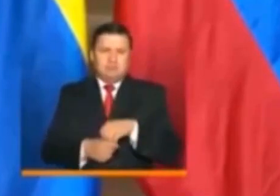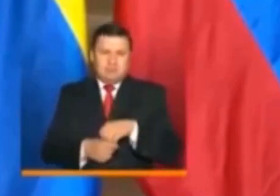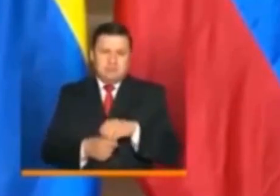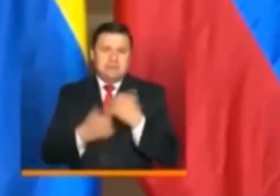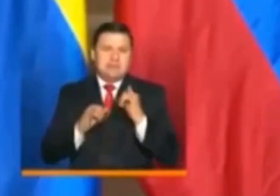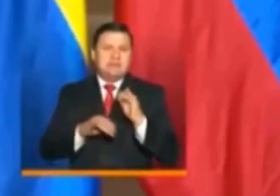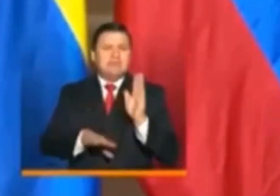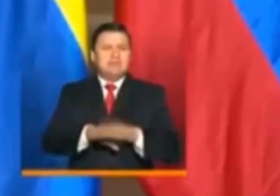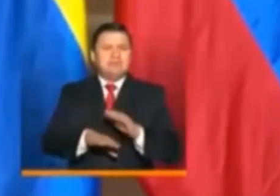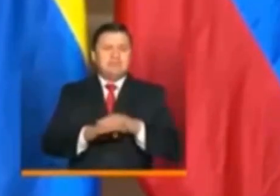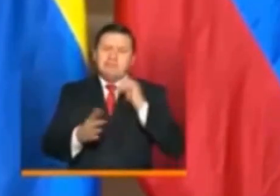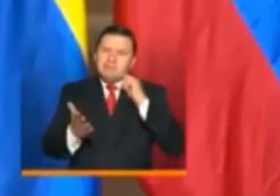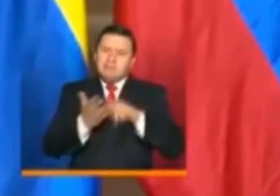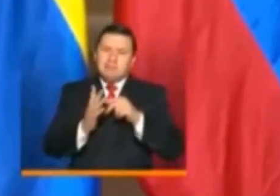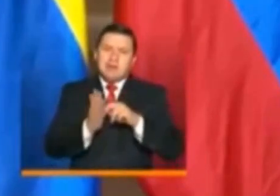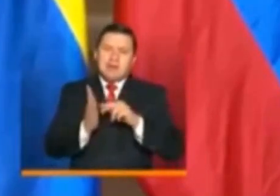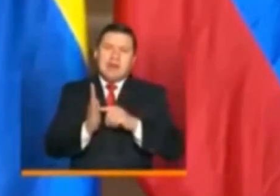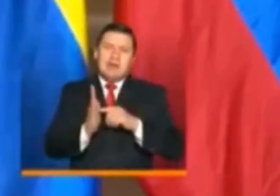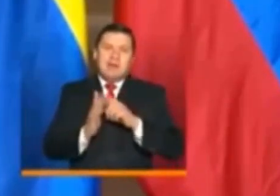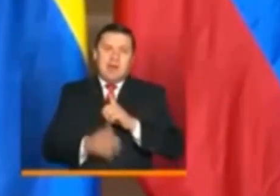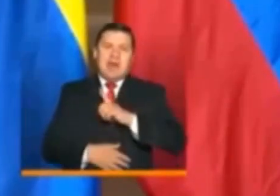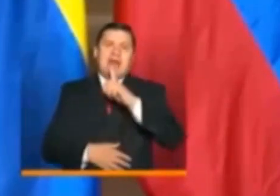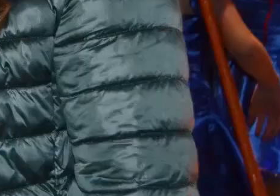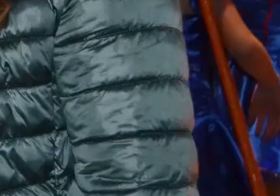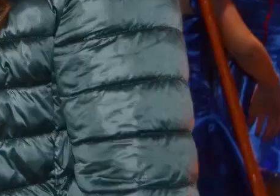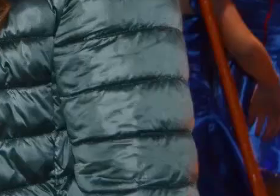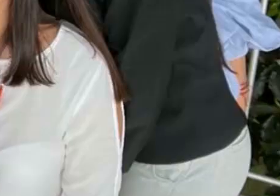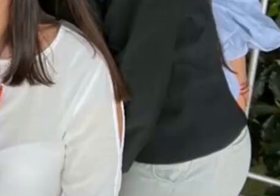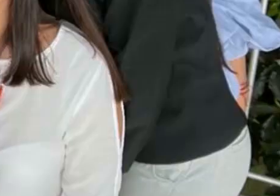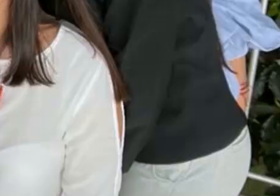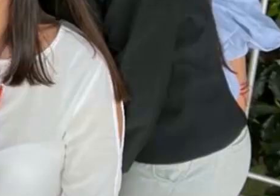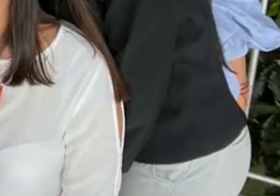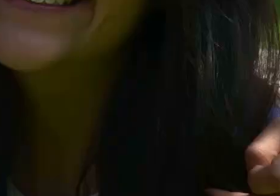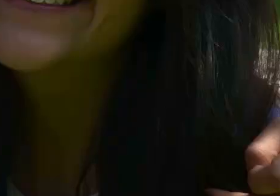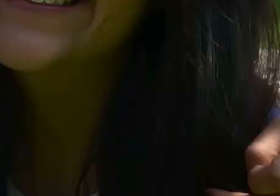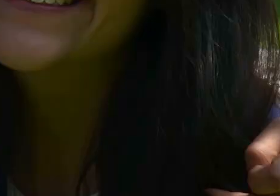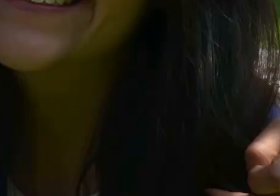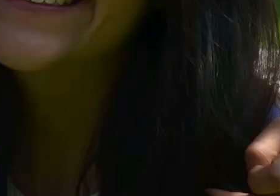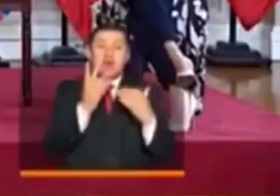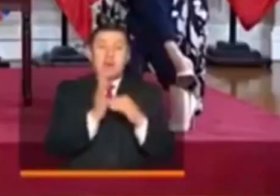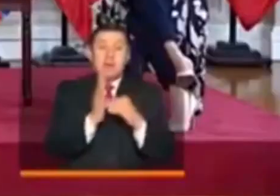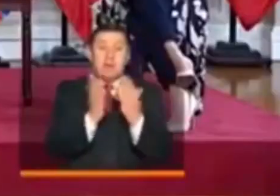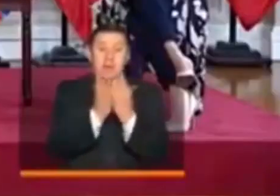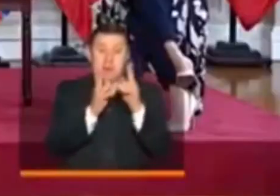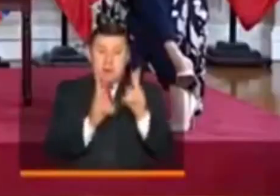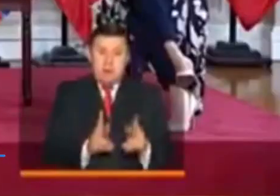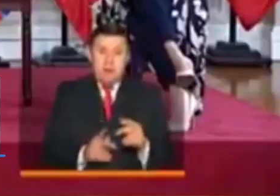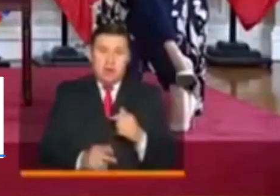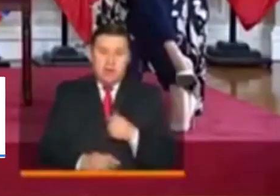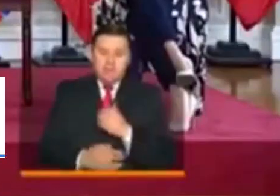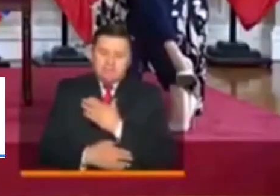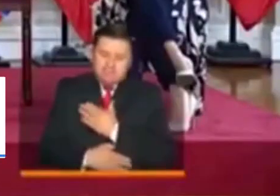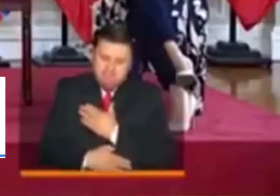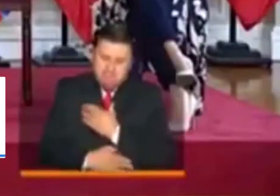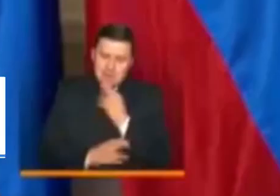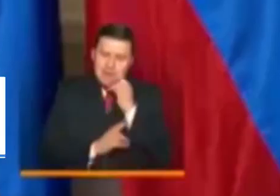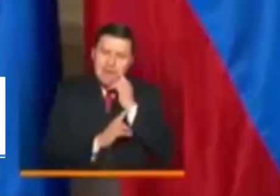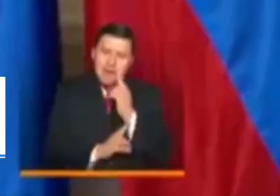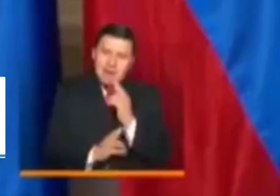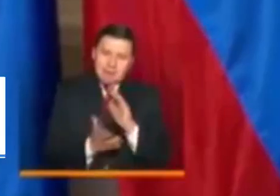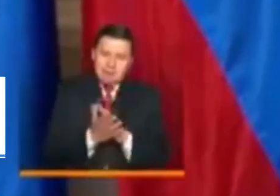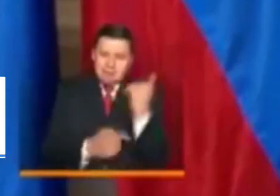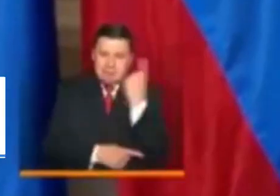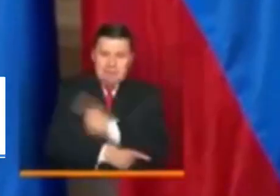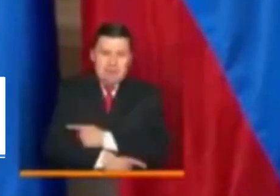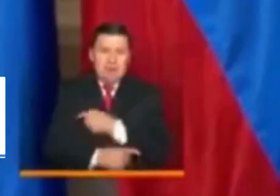llamada a liderar el camino a un nuevo mundo. Hoy es un acto de afecto, de reconocimiento a